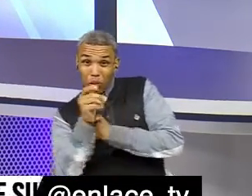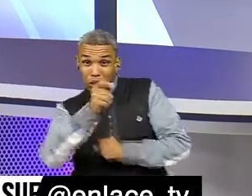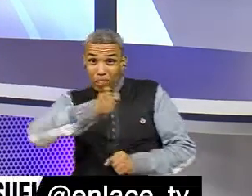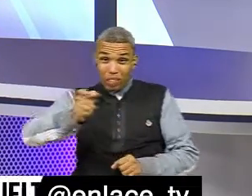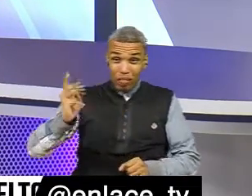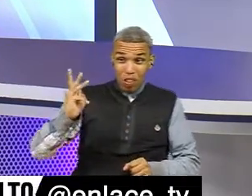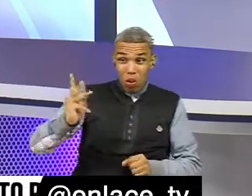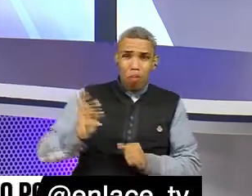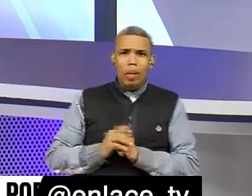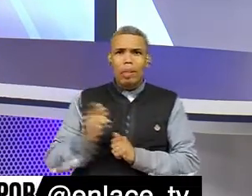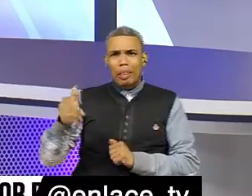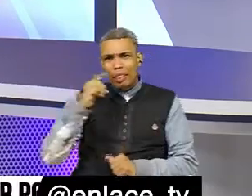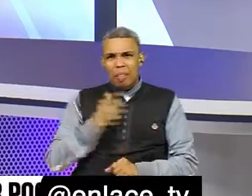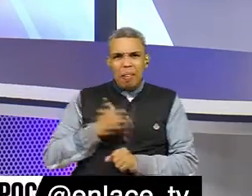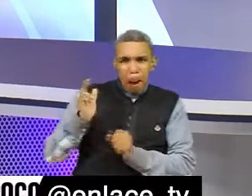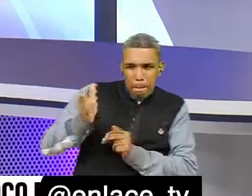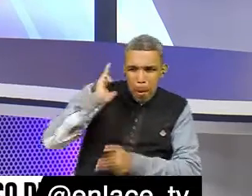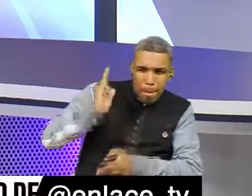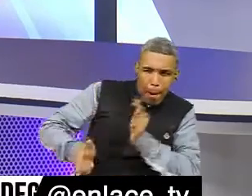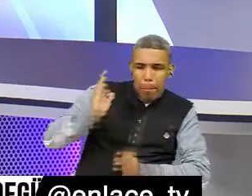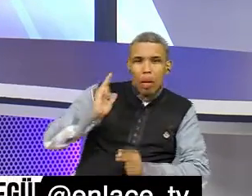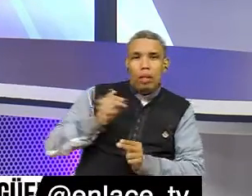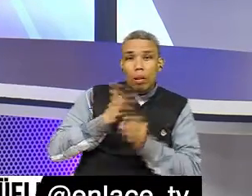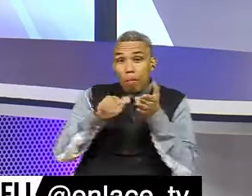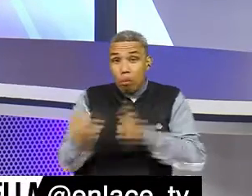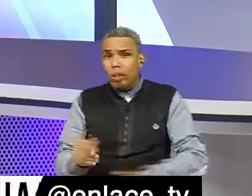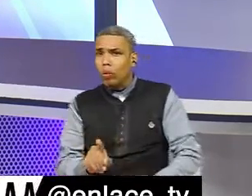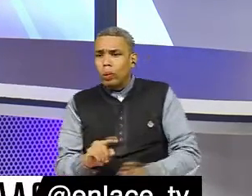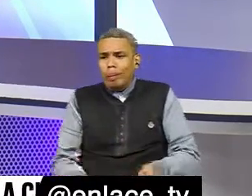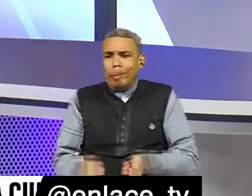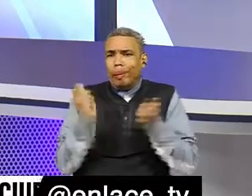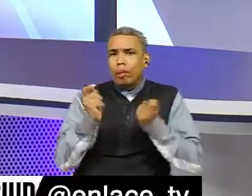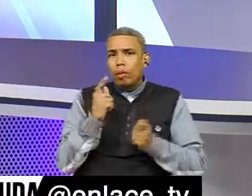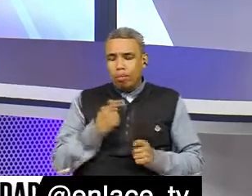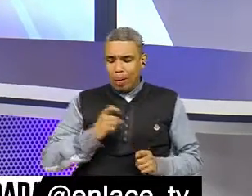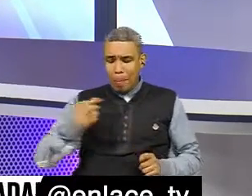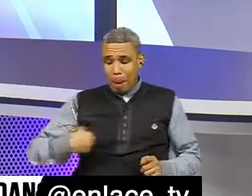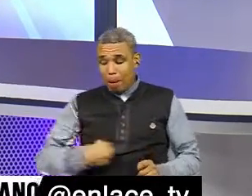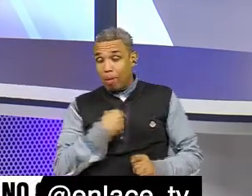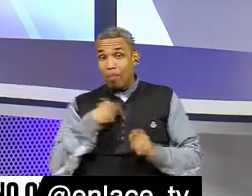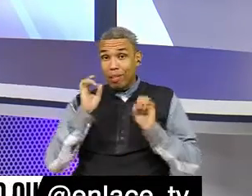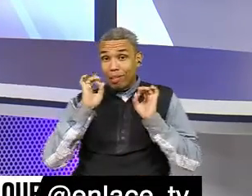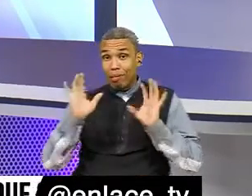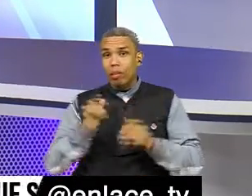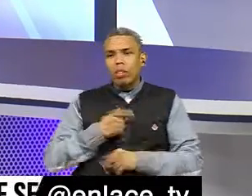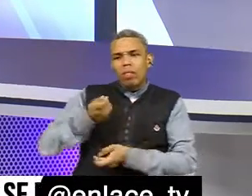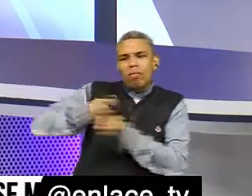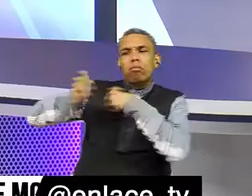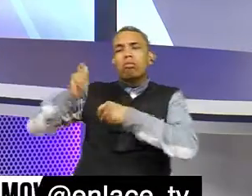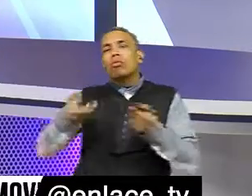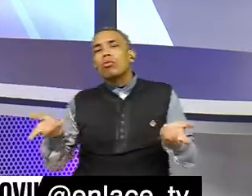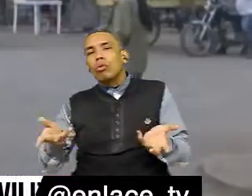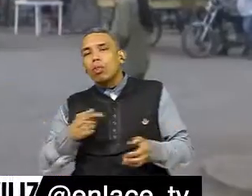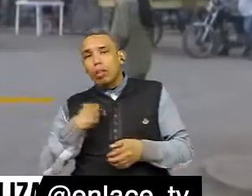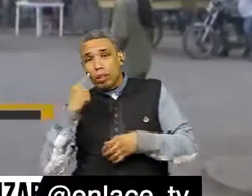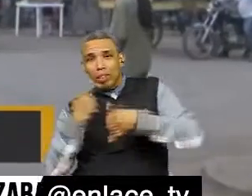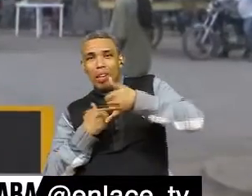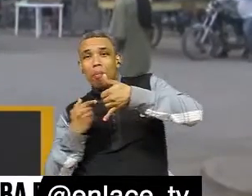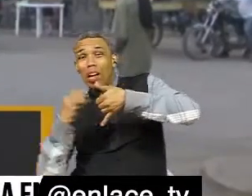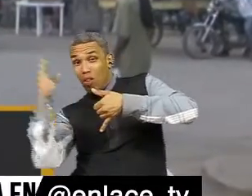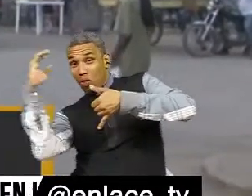municipio de Morales, en el sur de Bolívar. Las víctimas son atendidas en un centro asistencial de Agua Chica, en el Cesar. Los